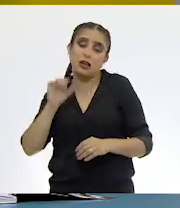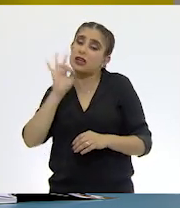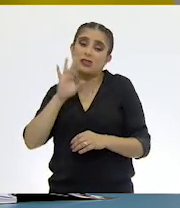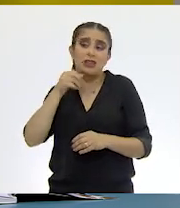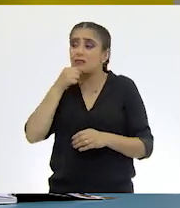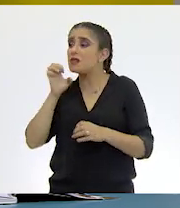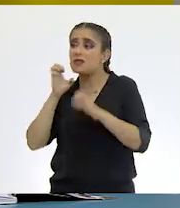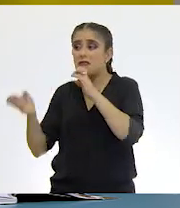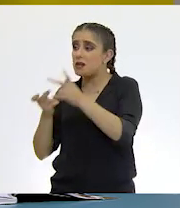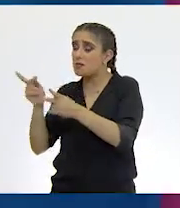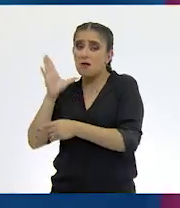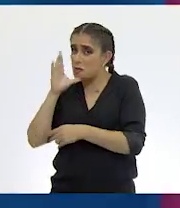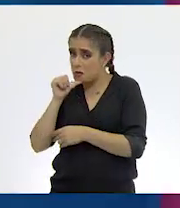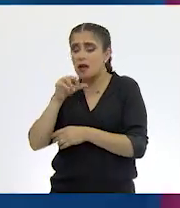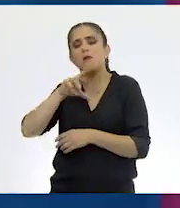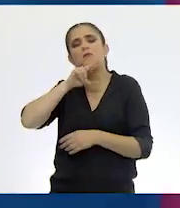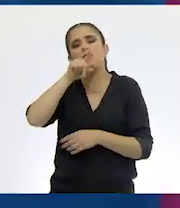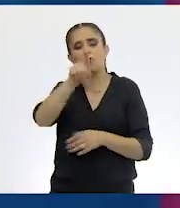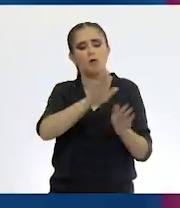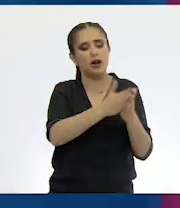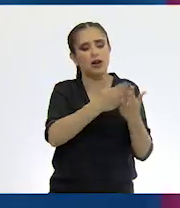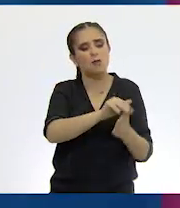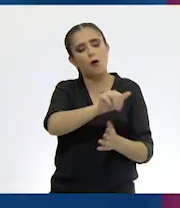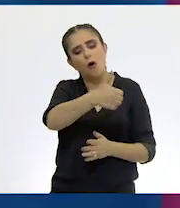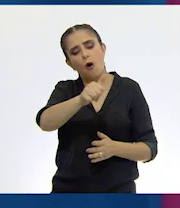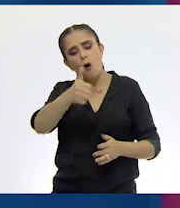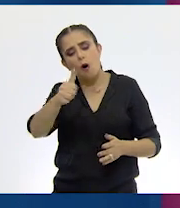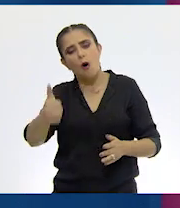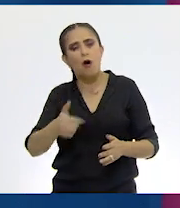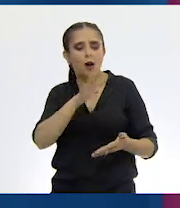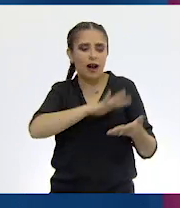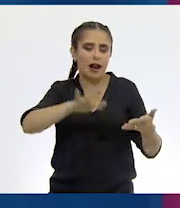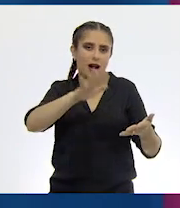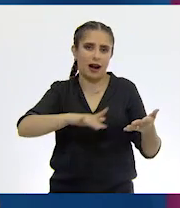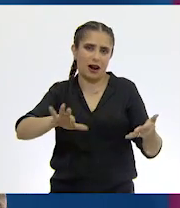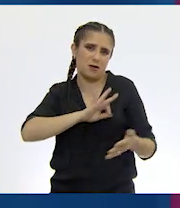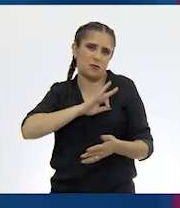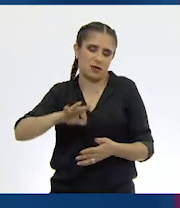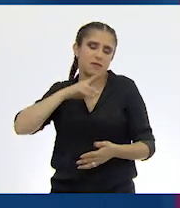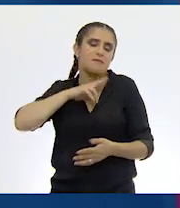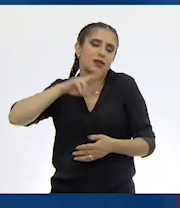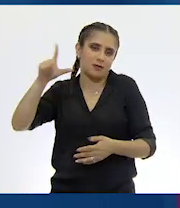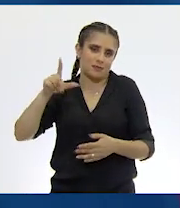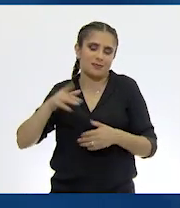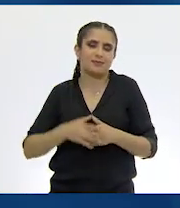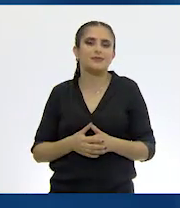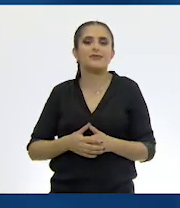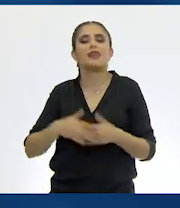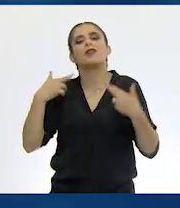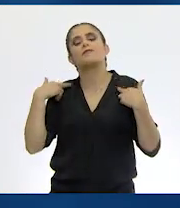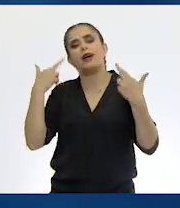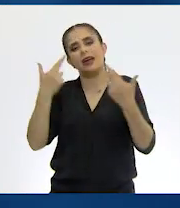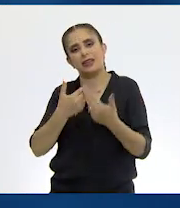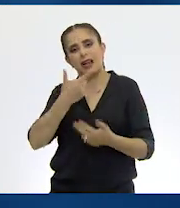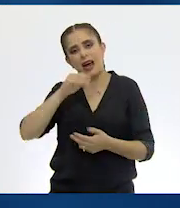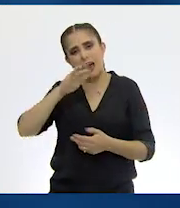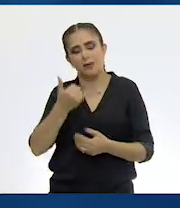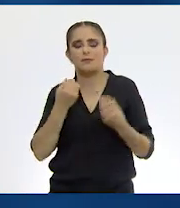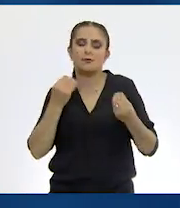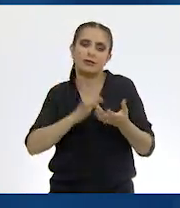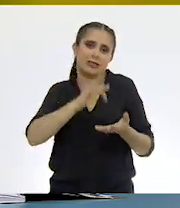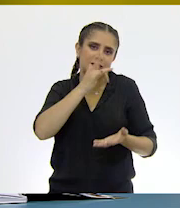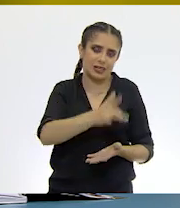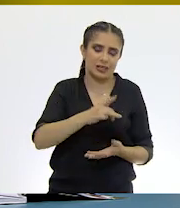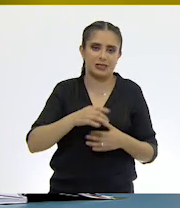otras fuentes. Exacto. Espero que hayan ustedes tomado nota de todo lo que se dijo en esta sesión. Maestra Gaby, como siempre, muchas gracias.